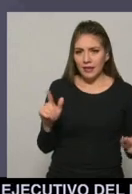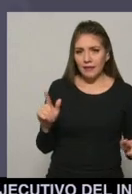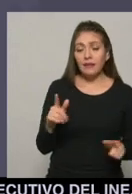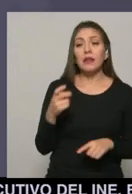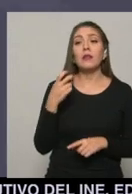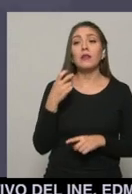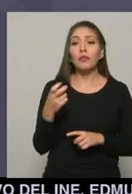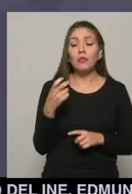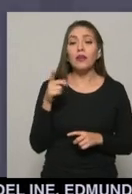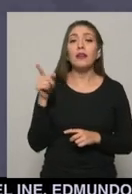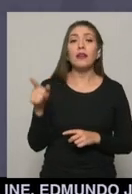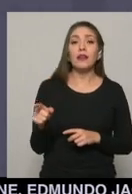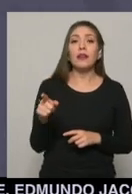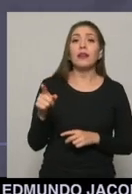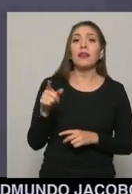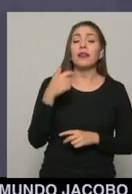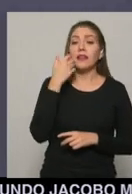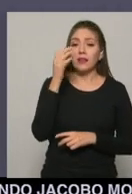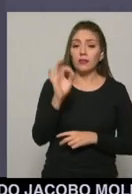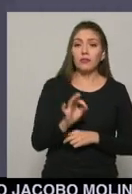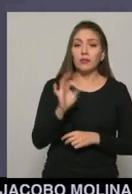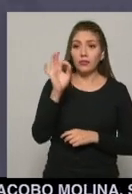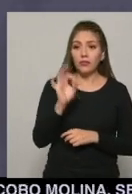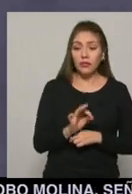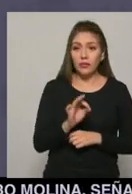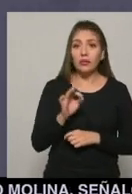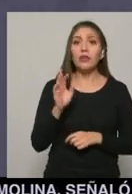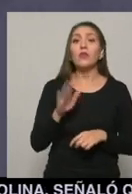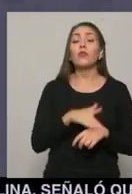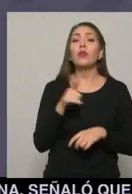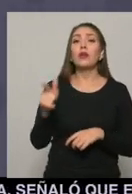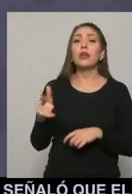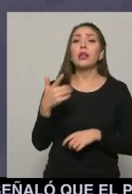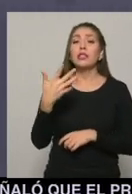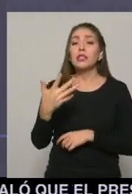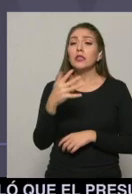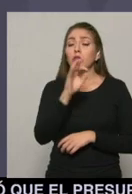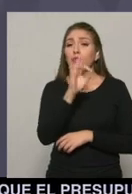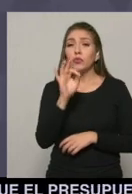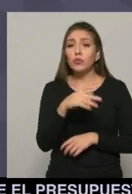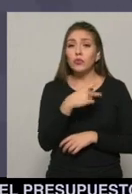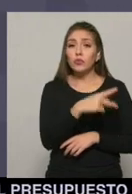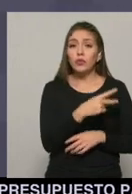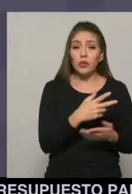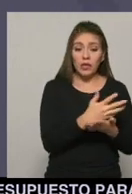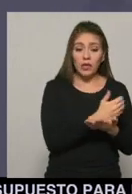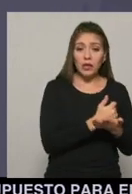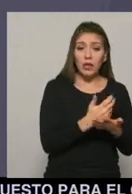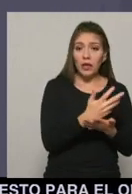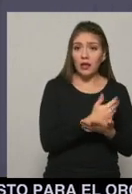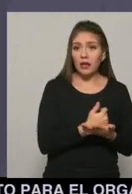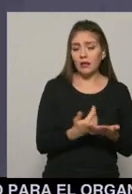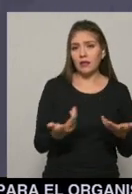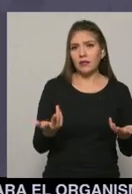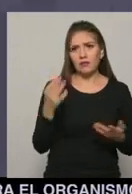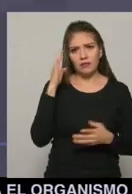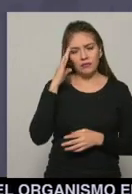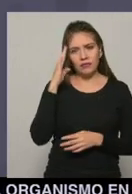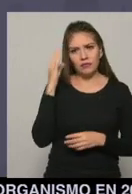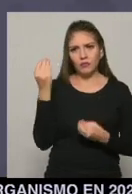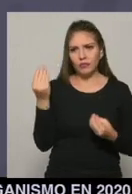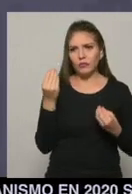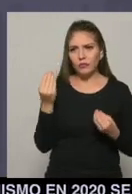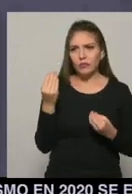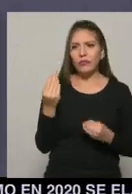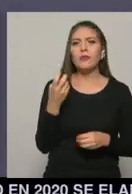de Hacienda, participa con 5% del Producto Interno Bruto, entonces ya vieron. 5%. Es altísimo. Claro.